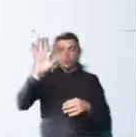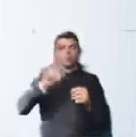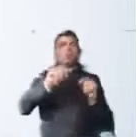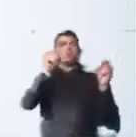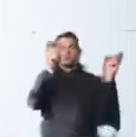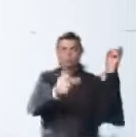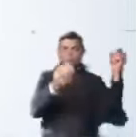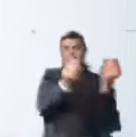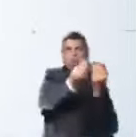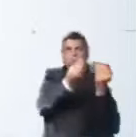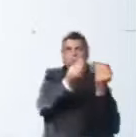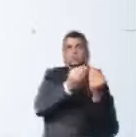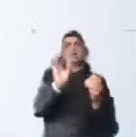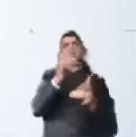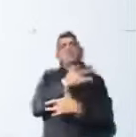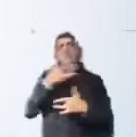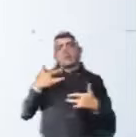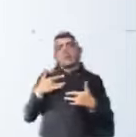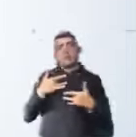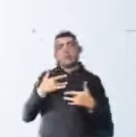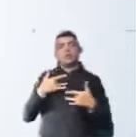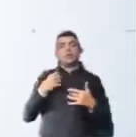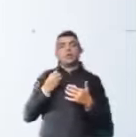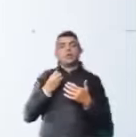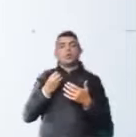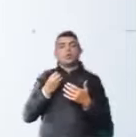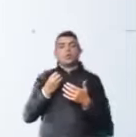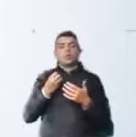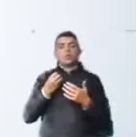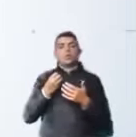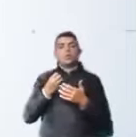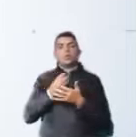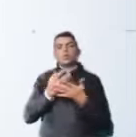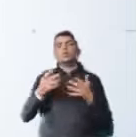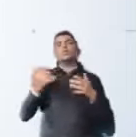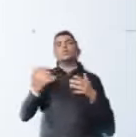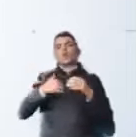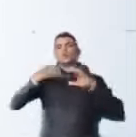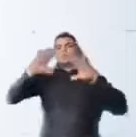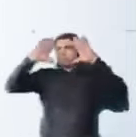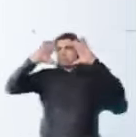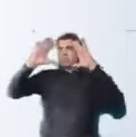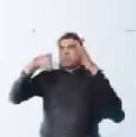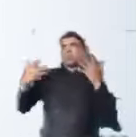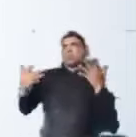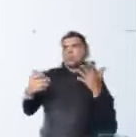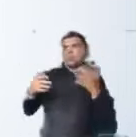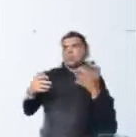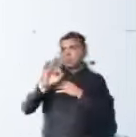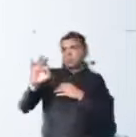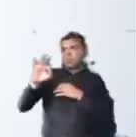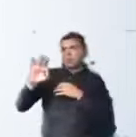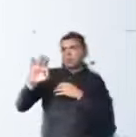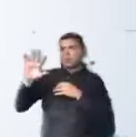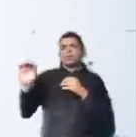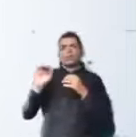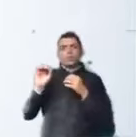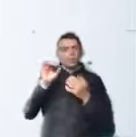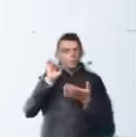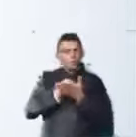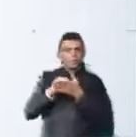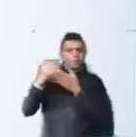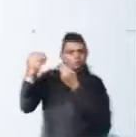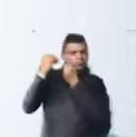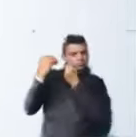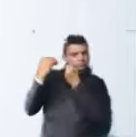invitados están pendientes de cómo es que actúan los virus, o muchas personas están pendientes de esta información para llevarle a la